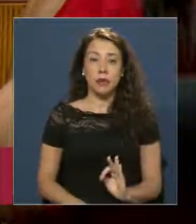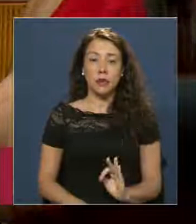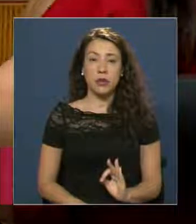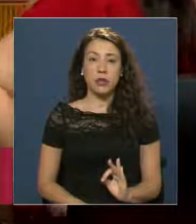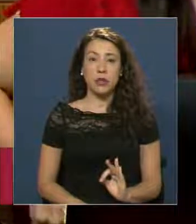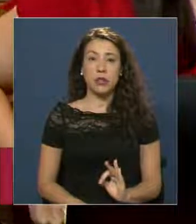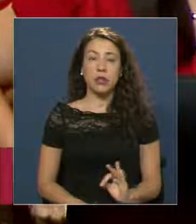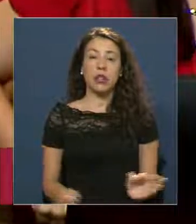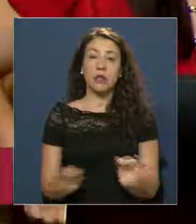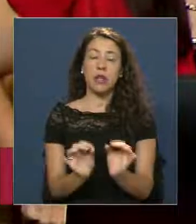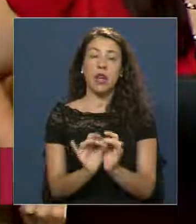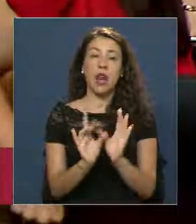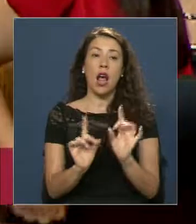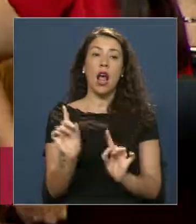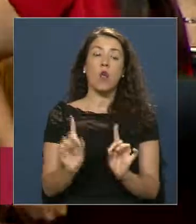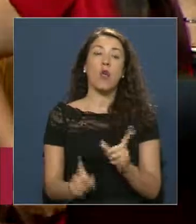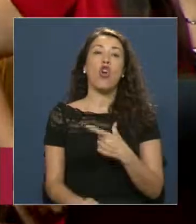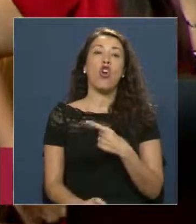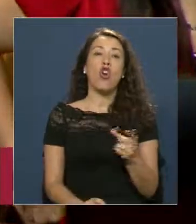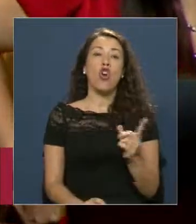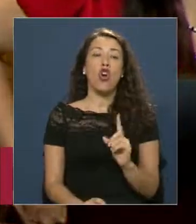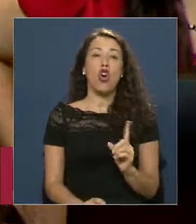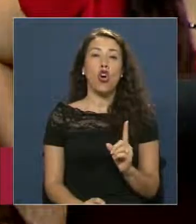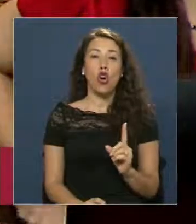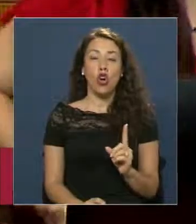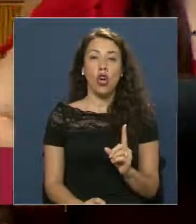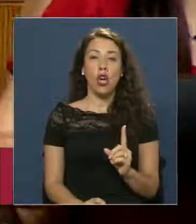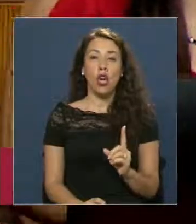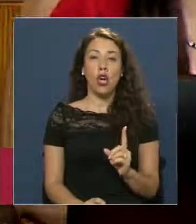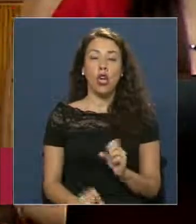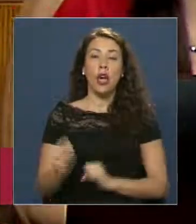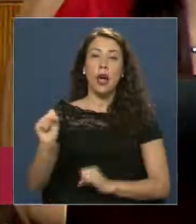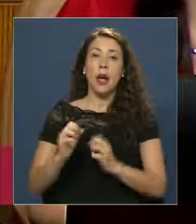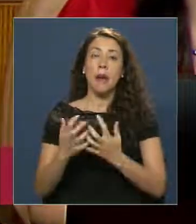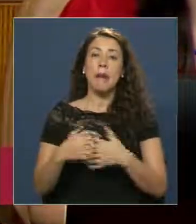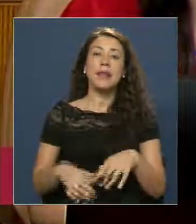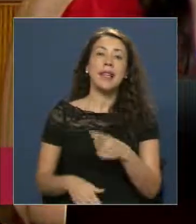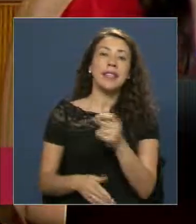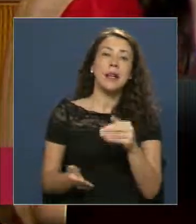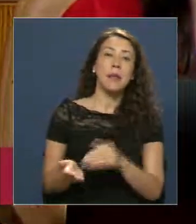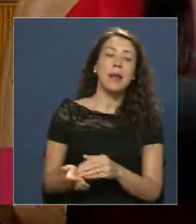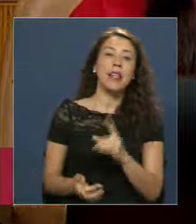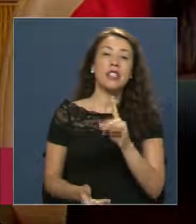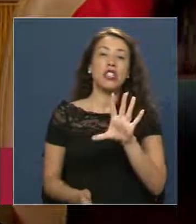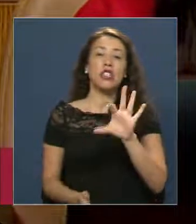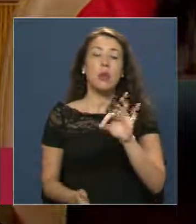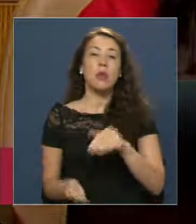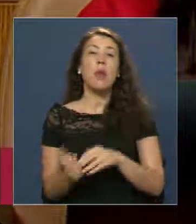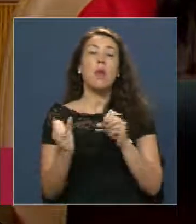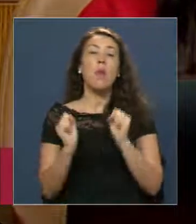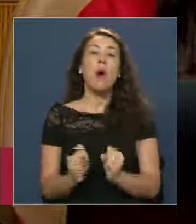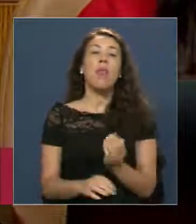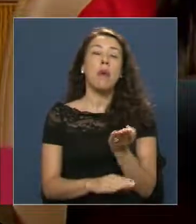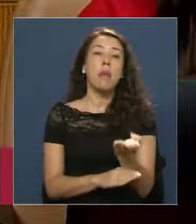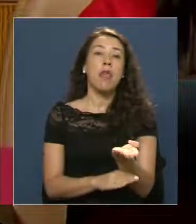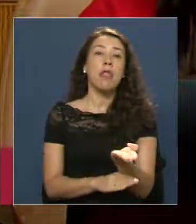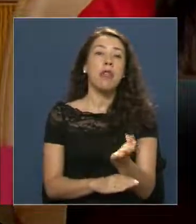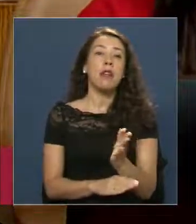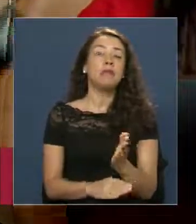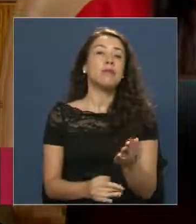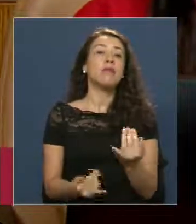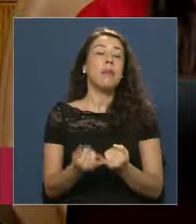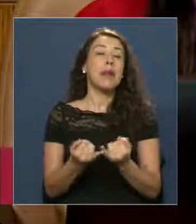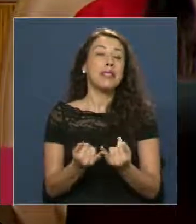que quede claro, porque algunos no quieren que también las empresas de entre 100.000 y 350.000 puedan tener acceso. Pero no es para